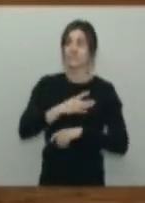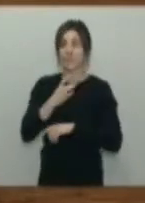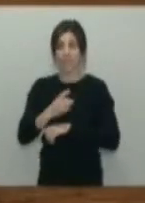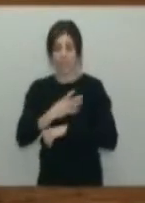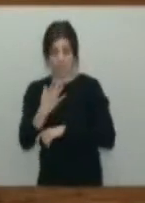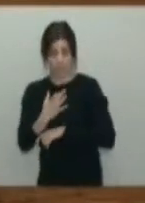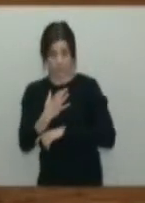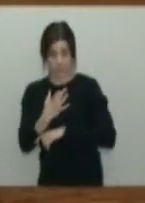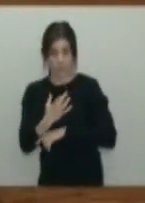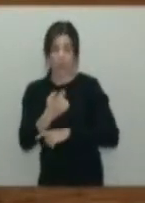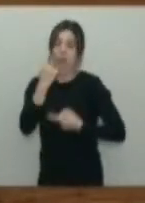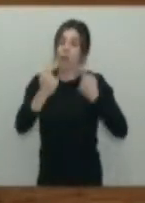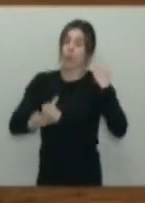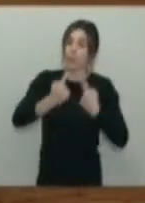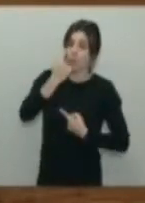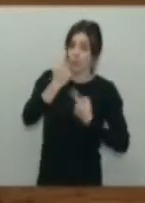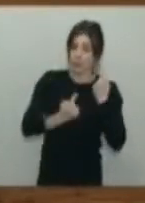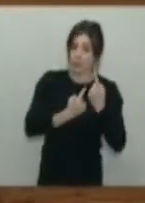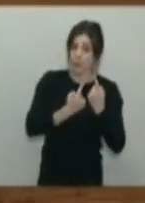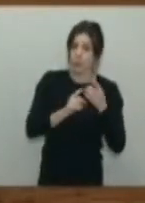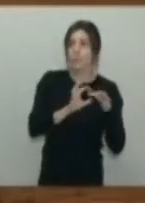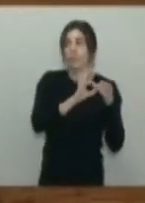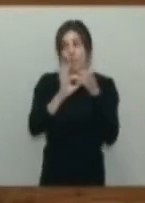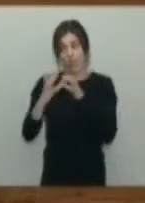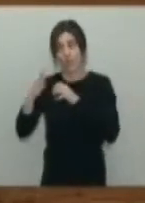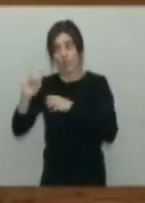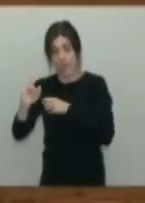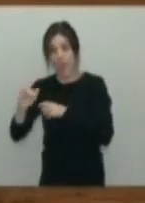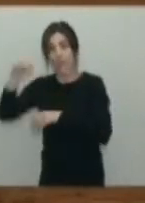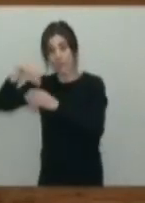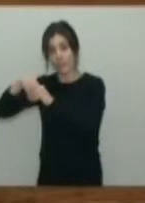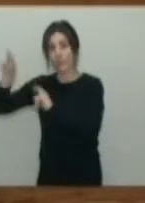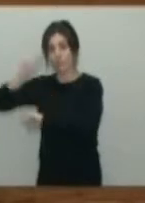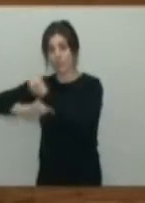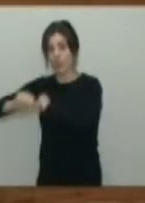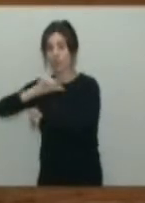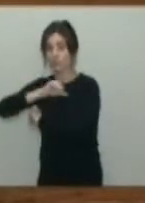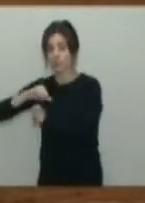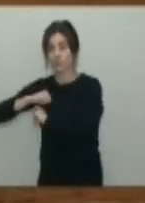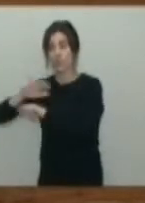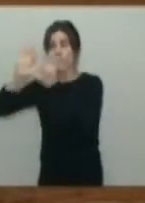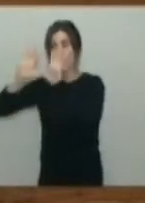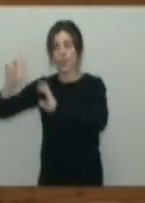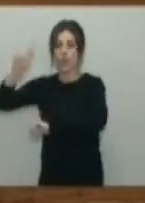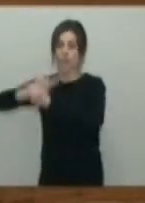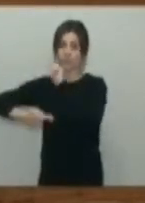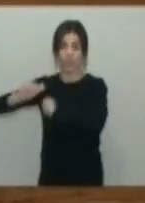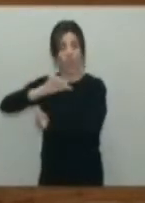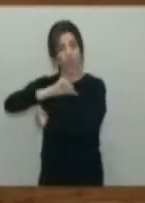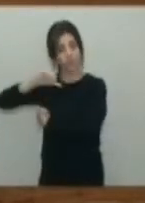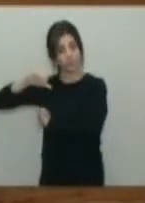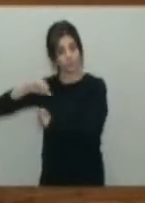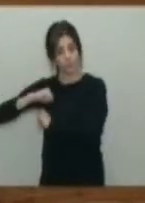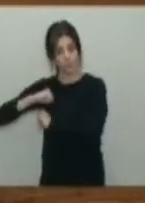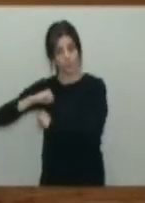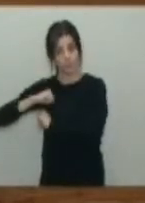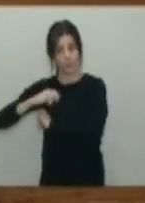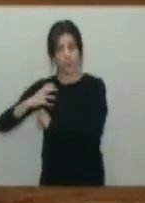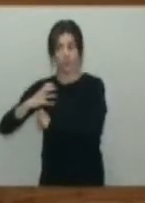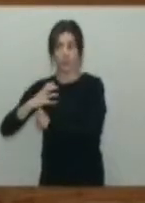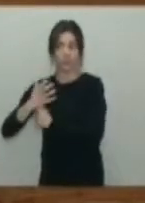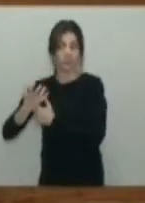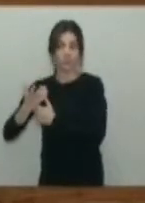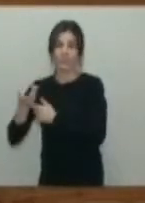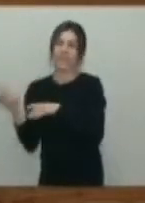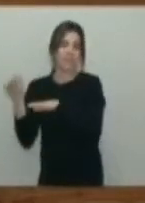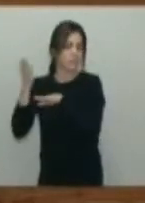o cuentan en su seno con asociaciones de autónomos. Pero estas asociaciones no pueden arrogarse la representatividad de todo el